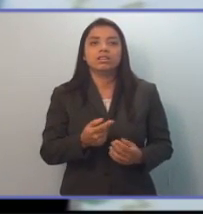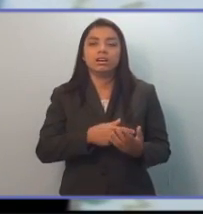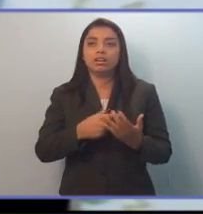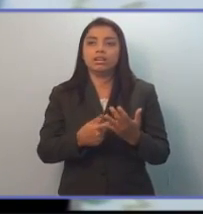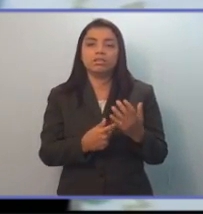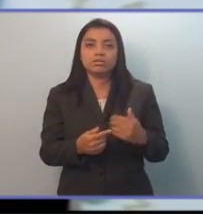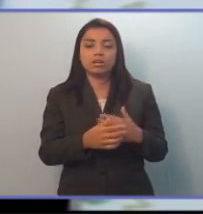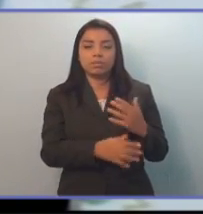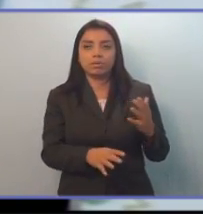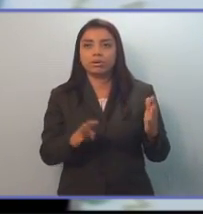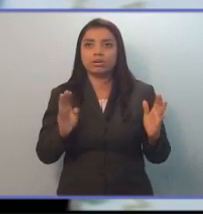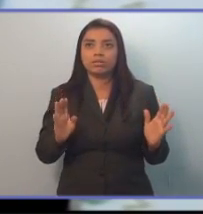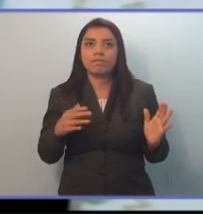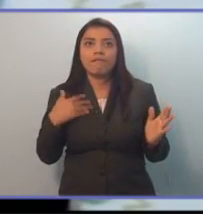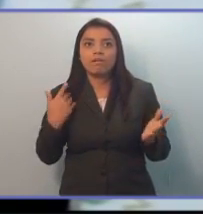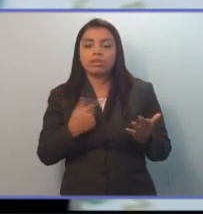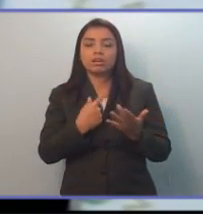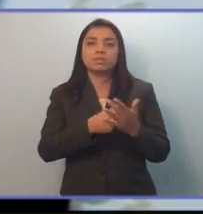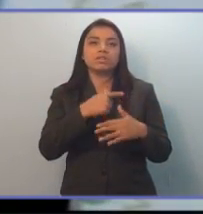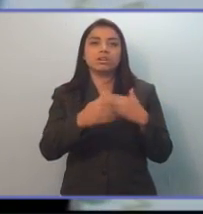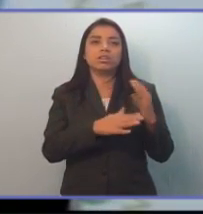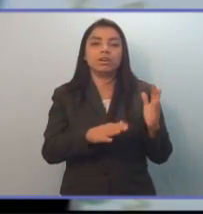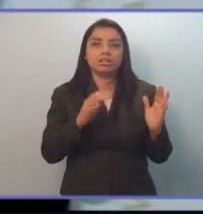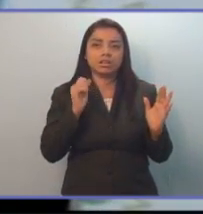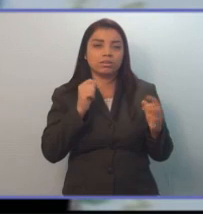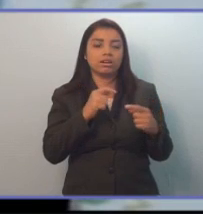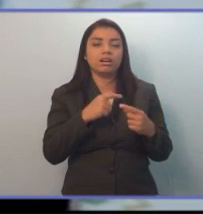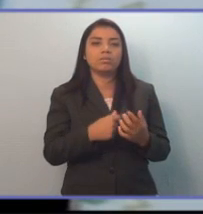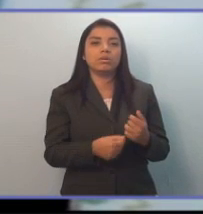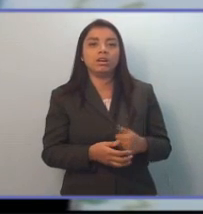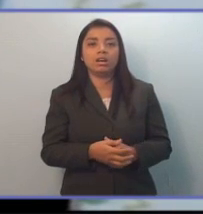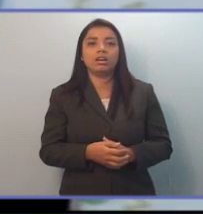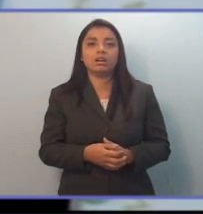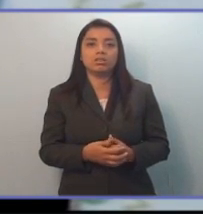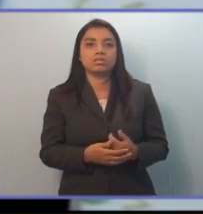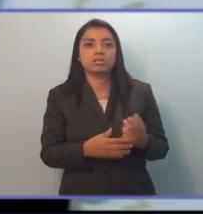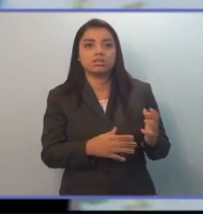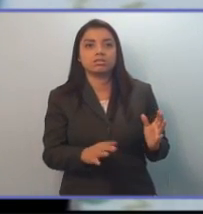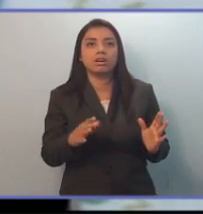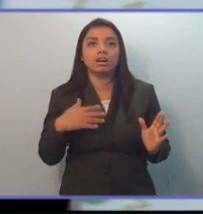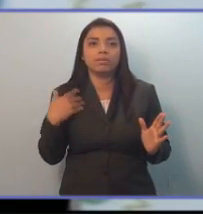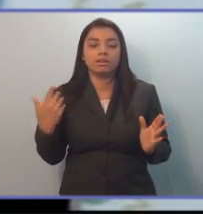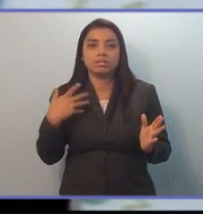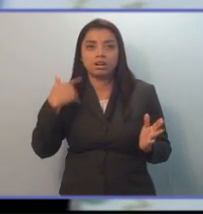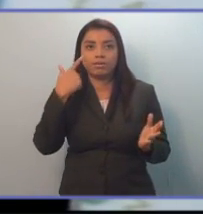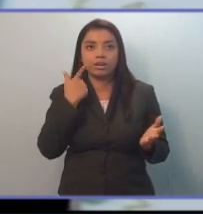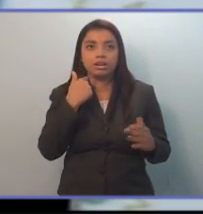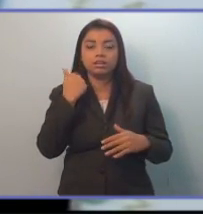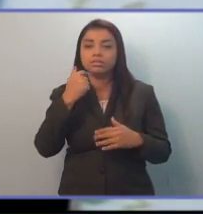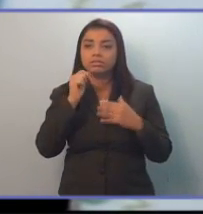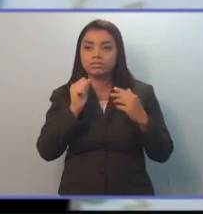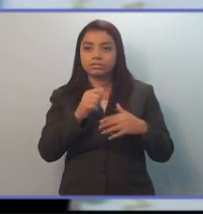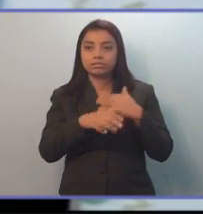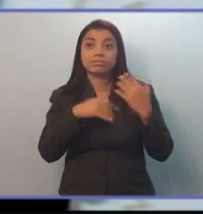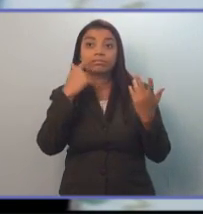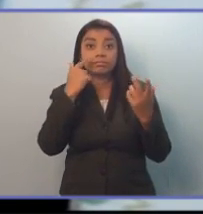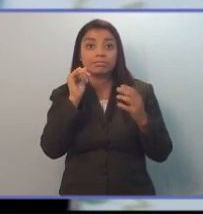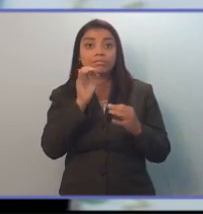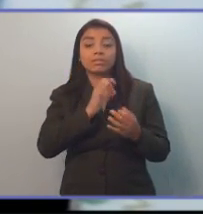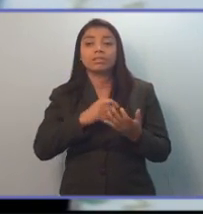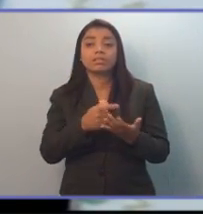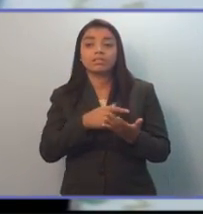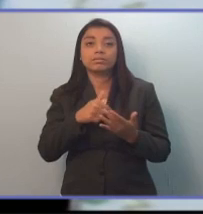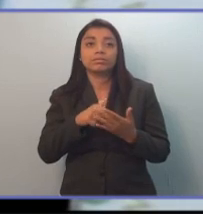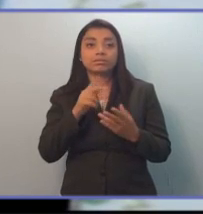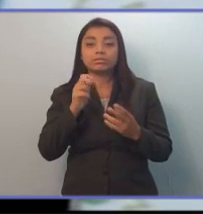esos 2 casos, que se refieren a denuncias hechas por una persona que trabajaba en el tribunal, en su calidad de citadora